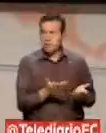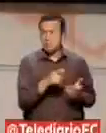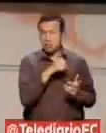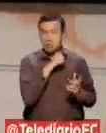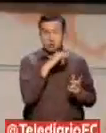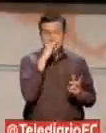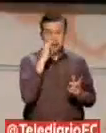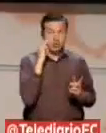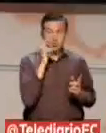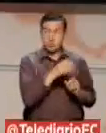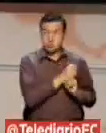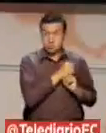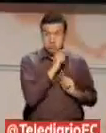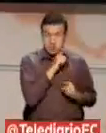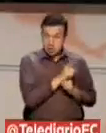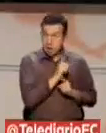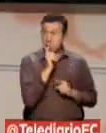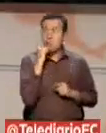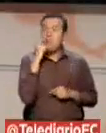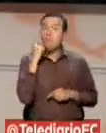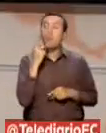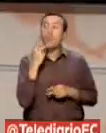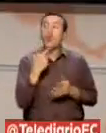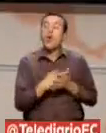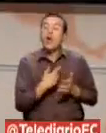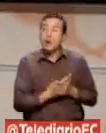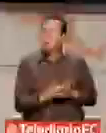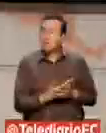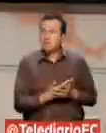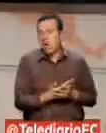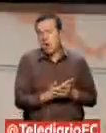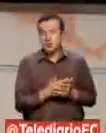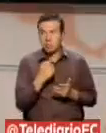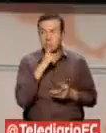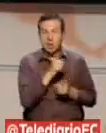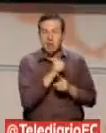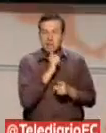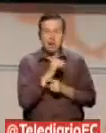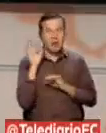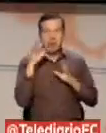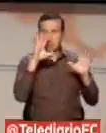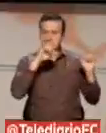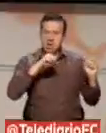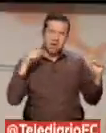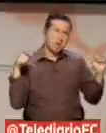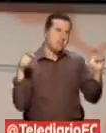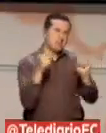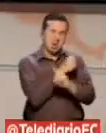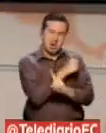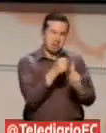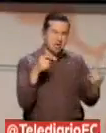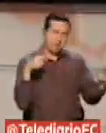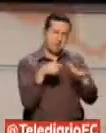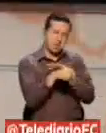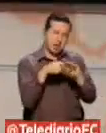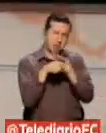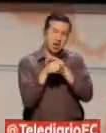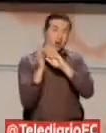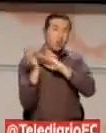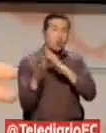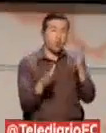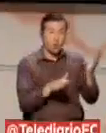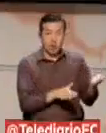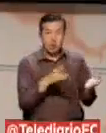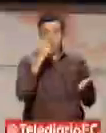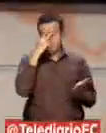o ese tipo de cosas, que eso es lo que más afecta a la población. La reacción, en este caso brutal, de la población, pues termina con asesinatos.